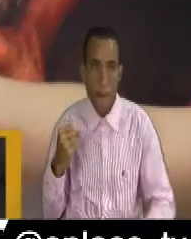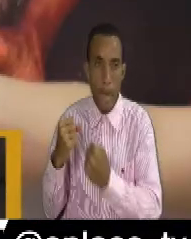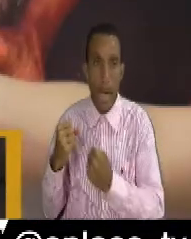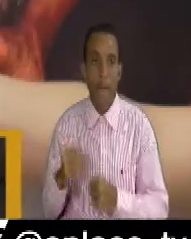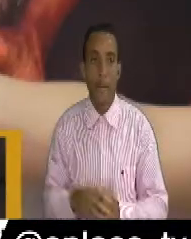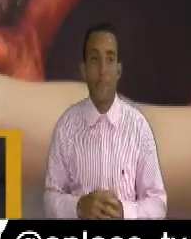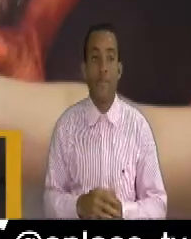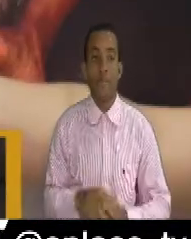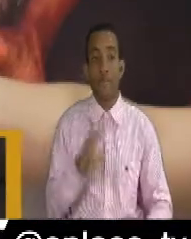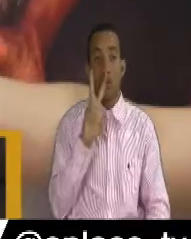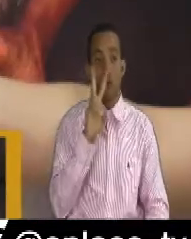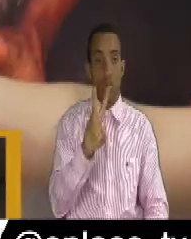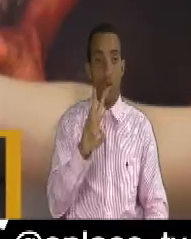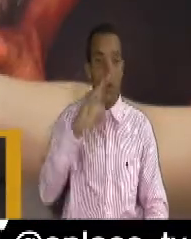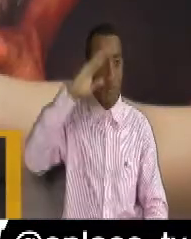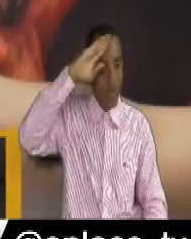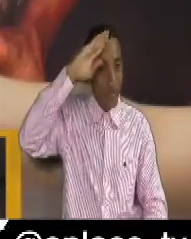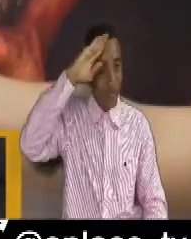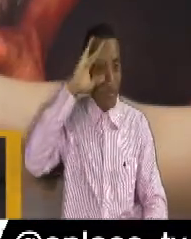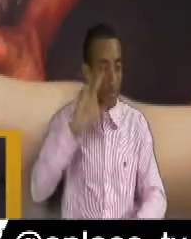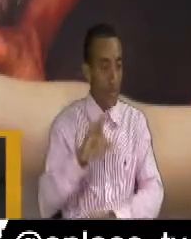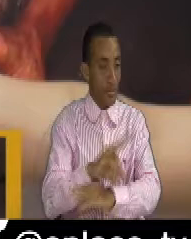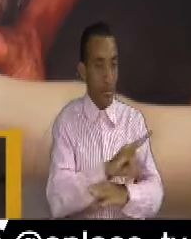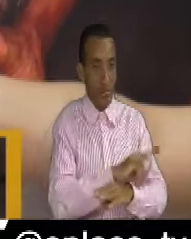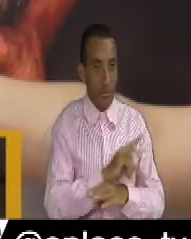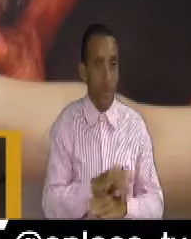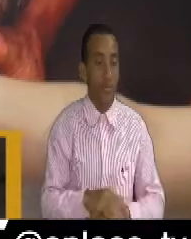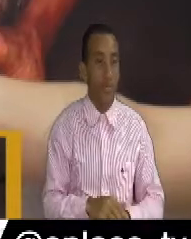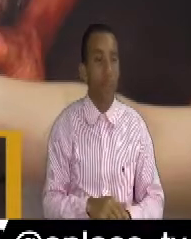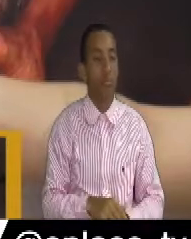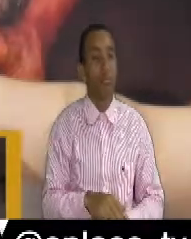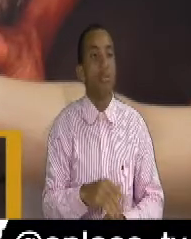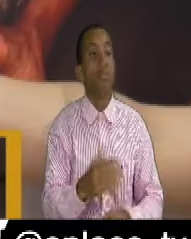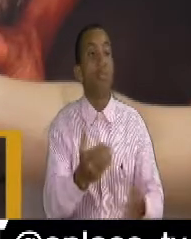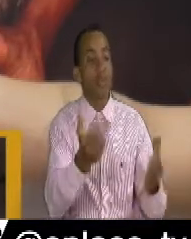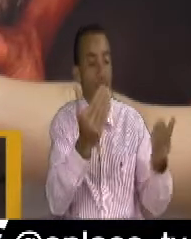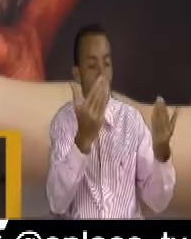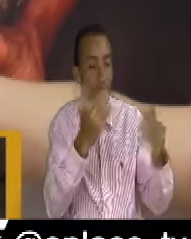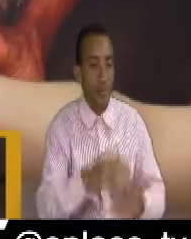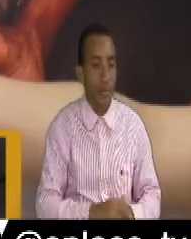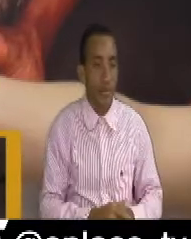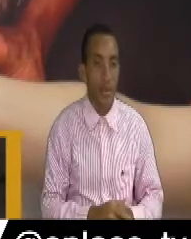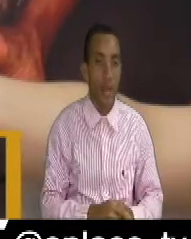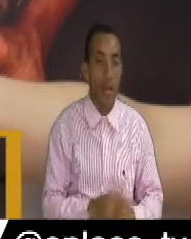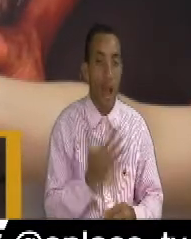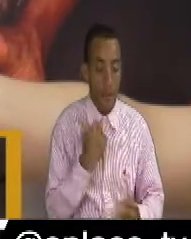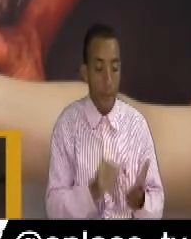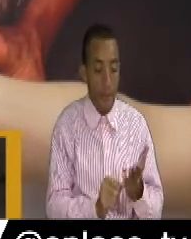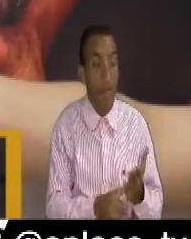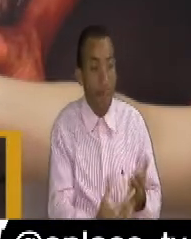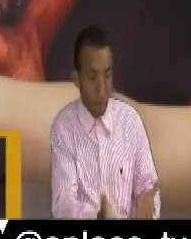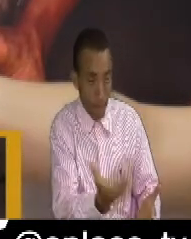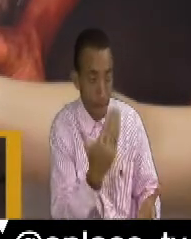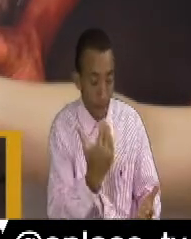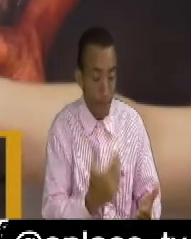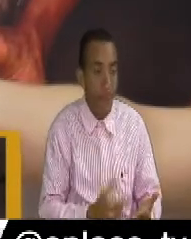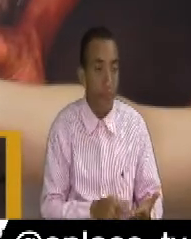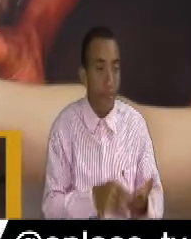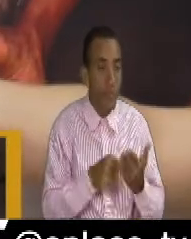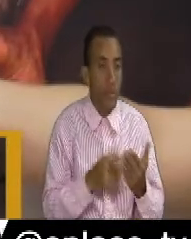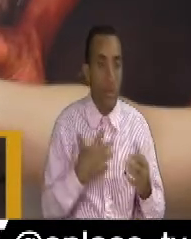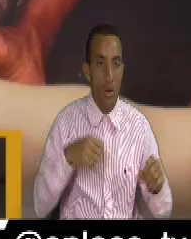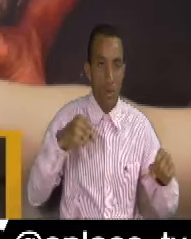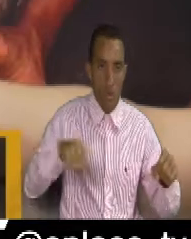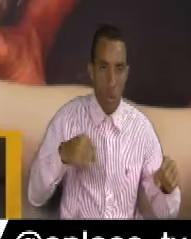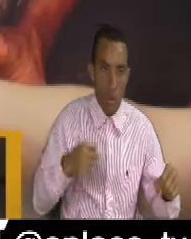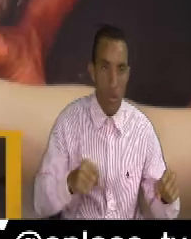de la Policía Nacional de Vigilancia hacen un retén y en medio de la solicitud de documentos de la moto, propiedad,